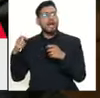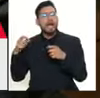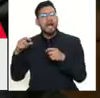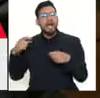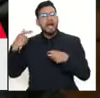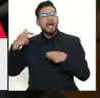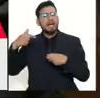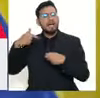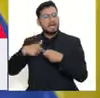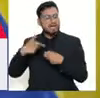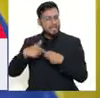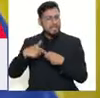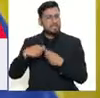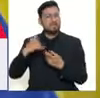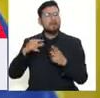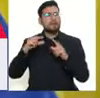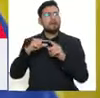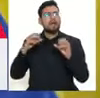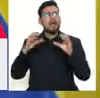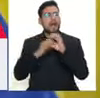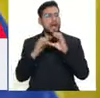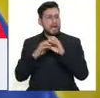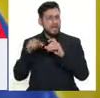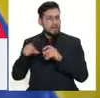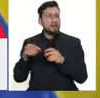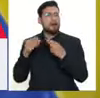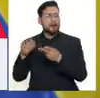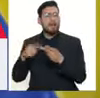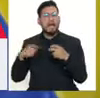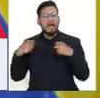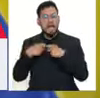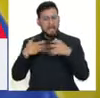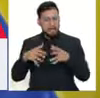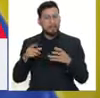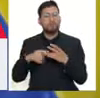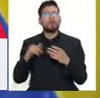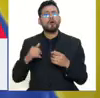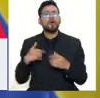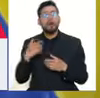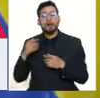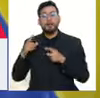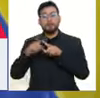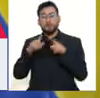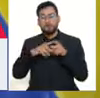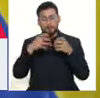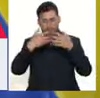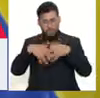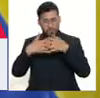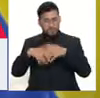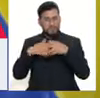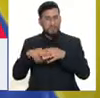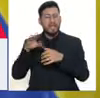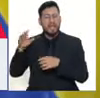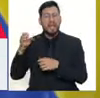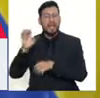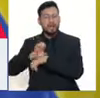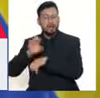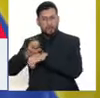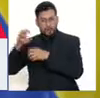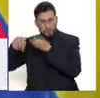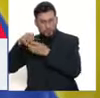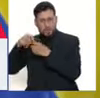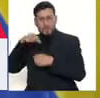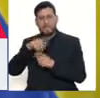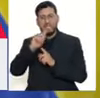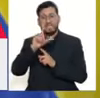gas, la interconexión eléctrica, la posibilidad de procesar hidrocarburo ecuatoriano en la